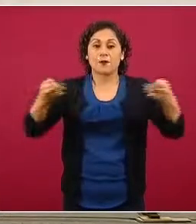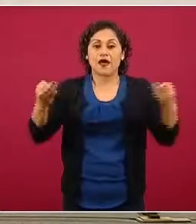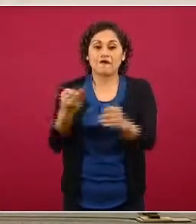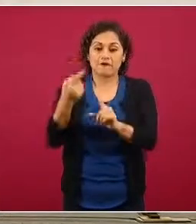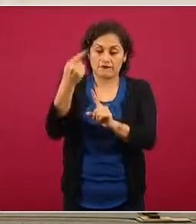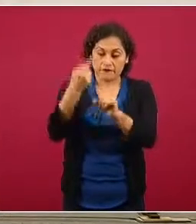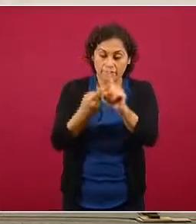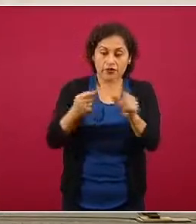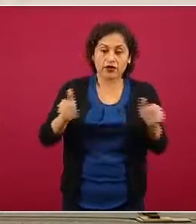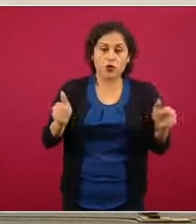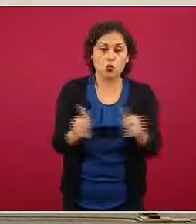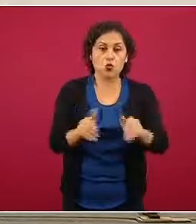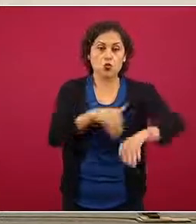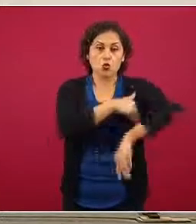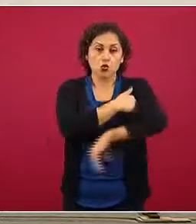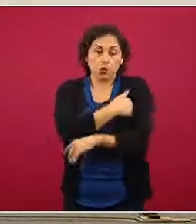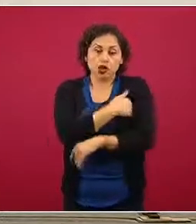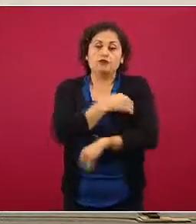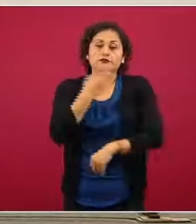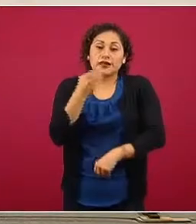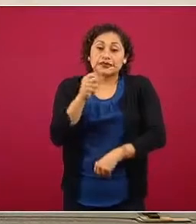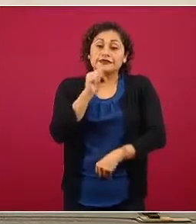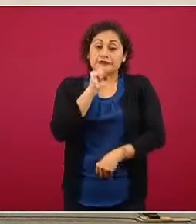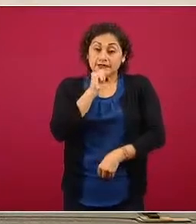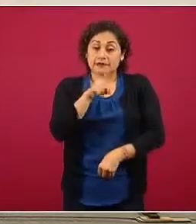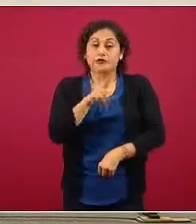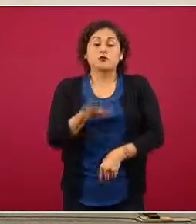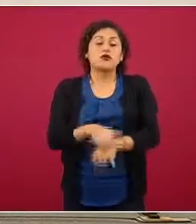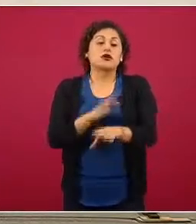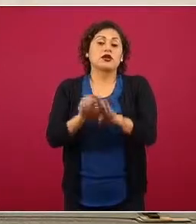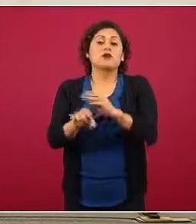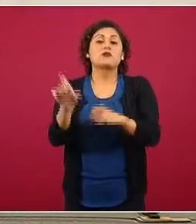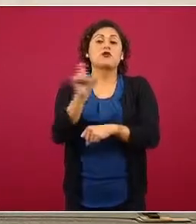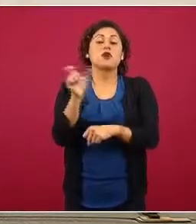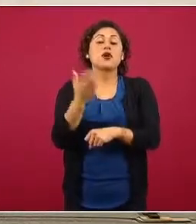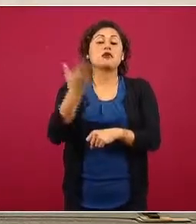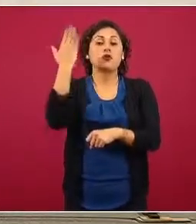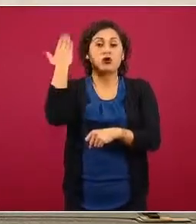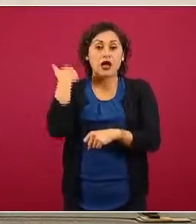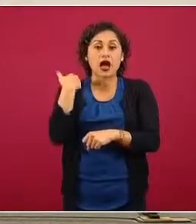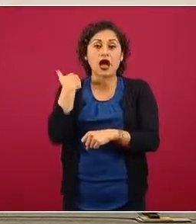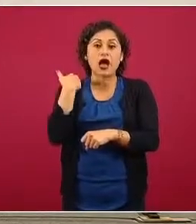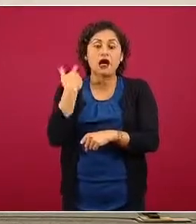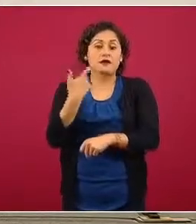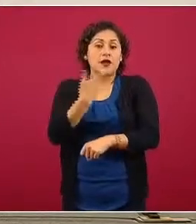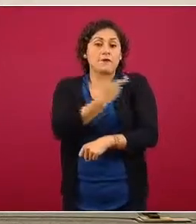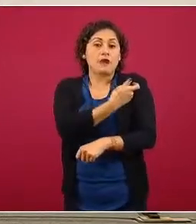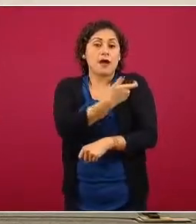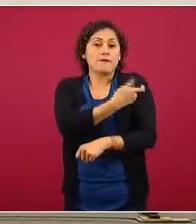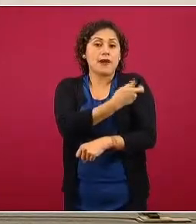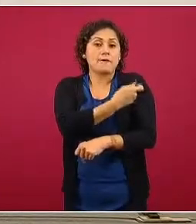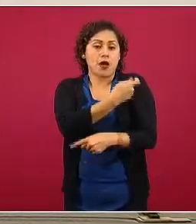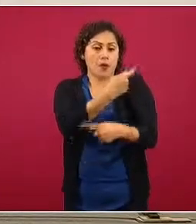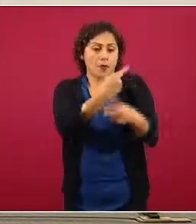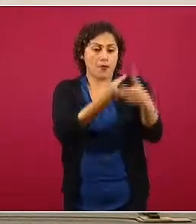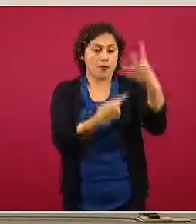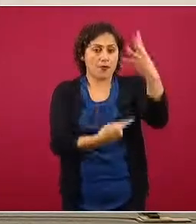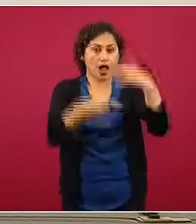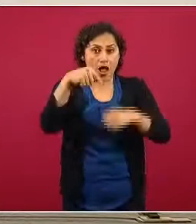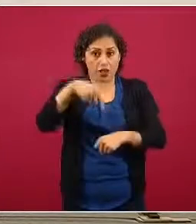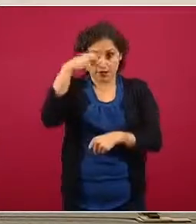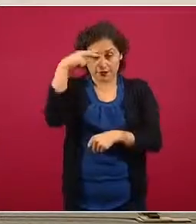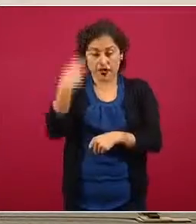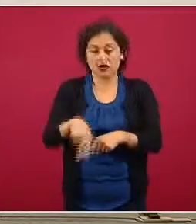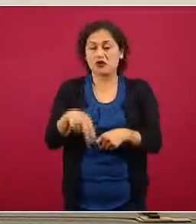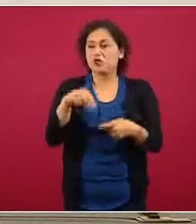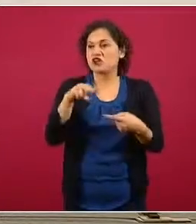que cuando empezó a crecer mucho el número de vacunas a aplicarse en nuestro país, que eso fue fantástico,